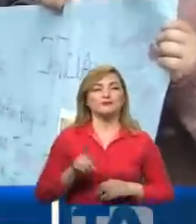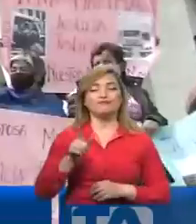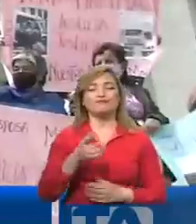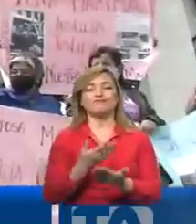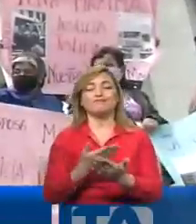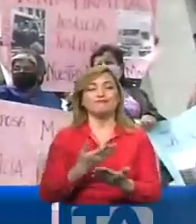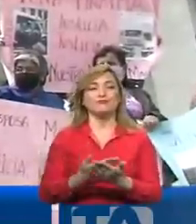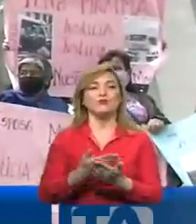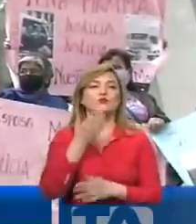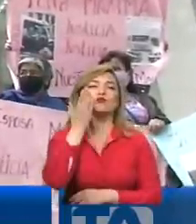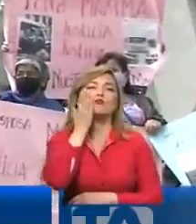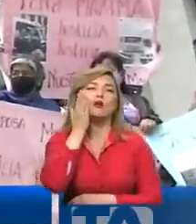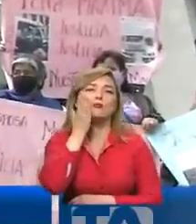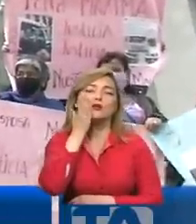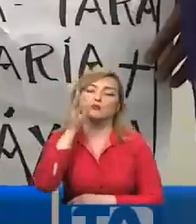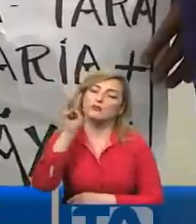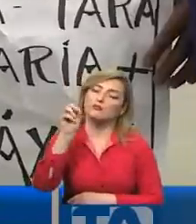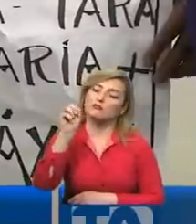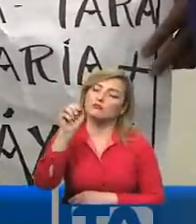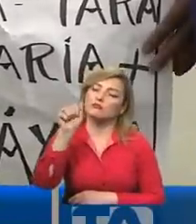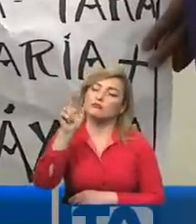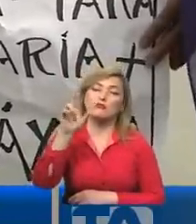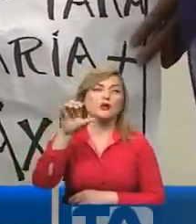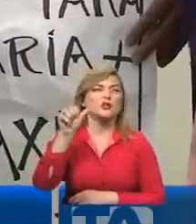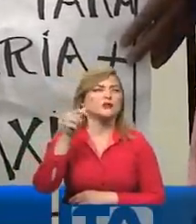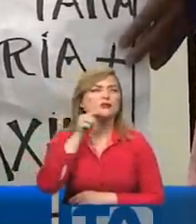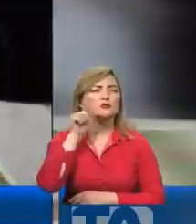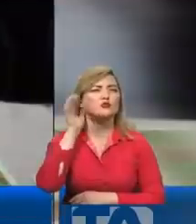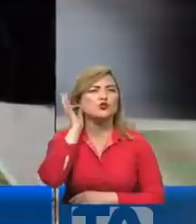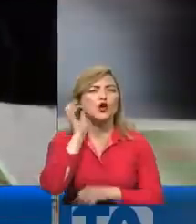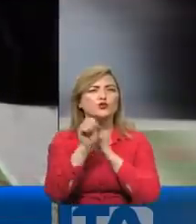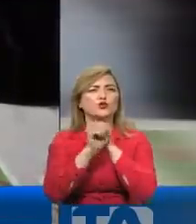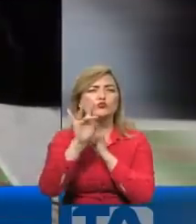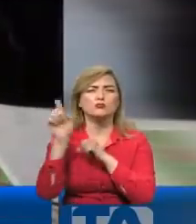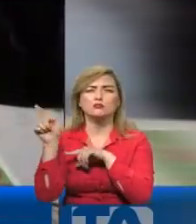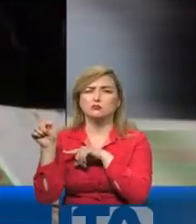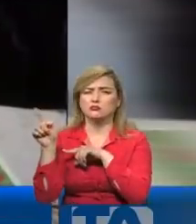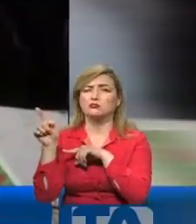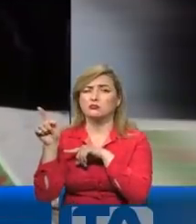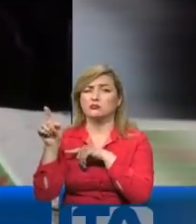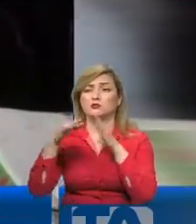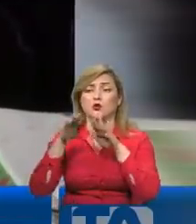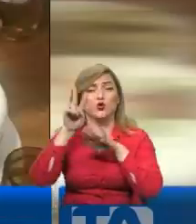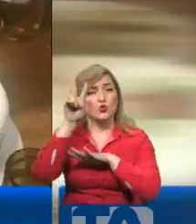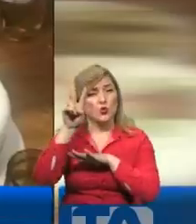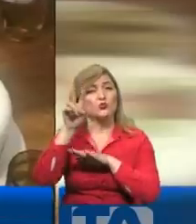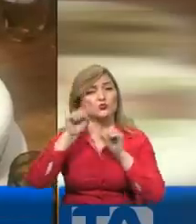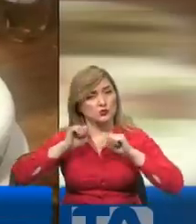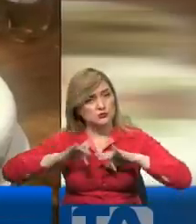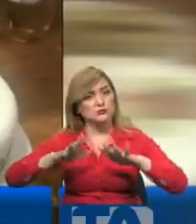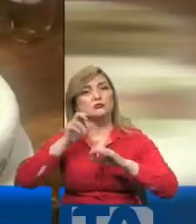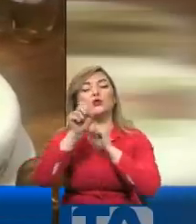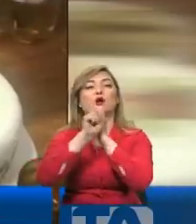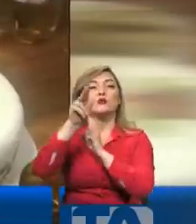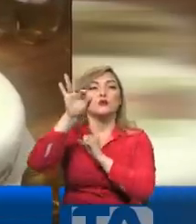Justicia para mamita María, gritan los familiares de María, una mujer de 88 años que murió el 2 de septiembre de